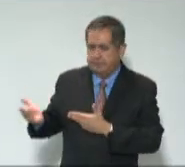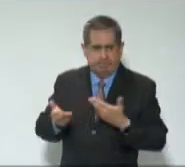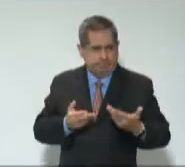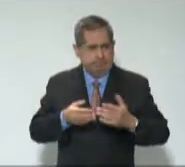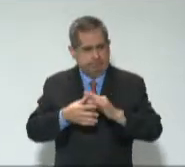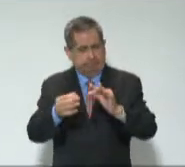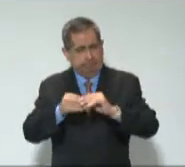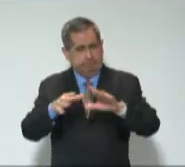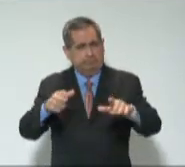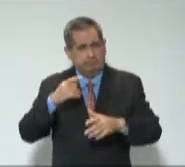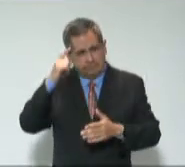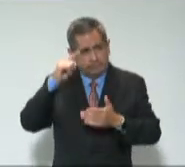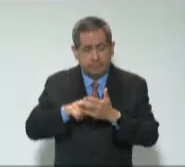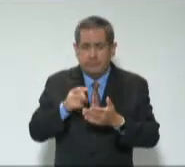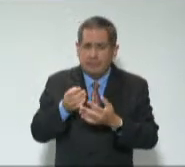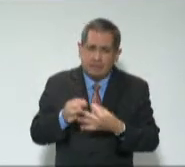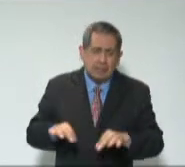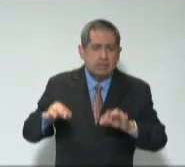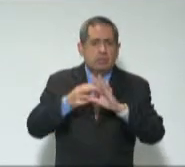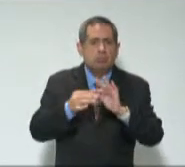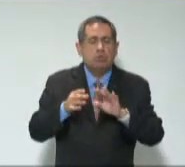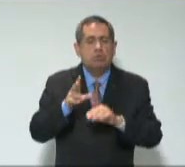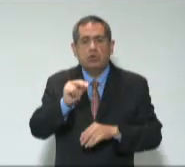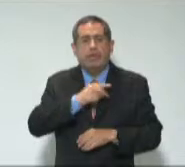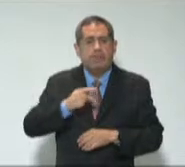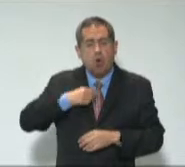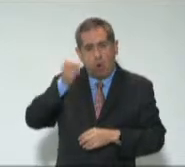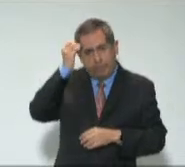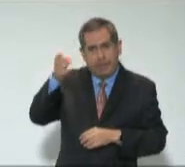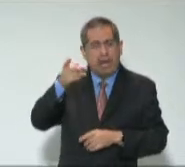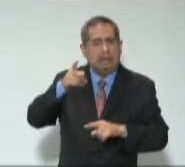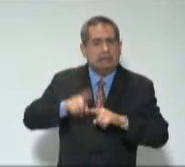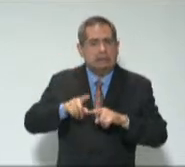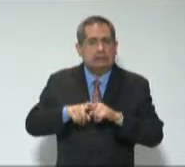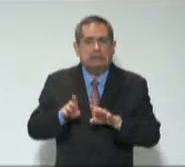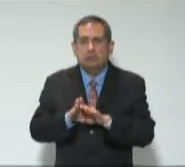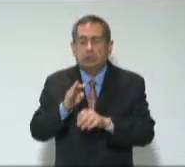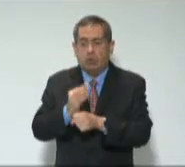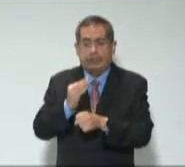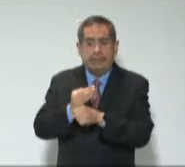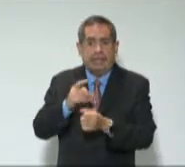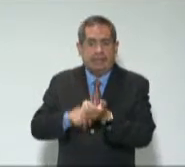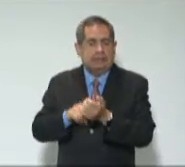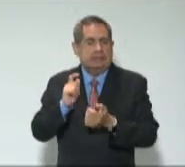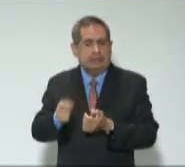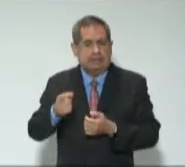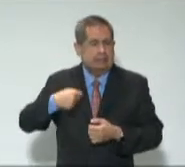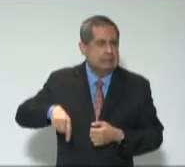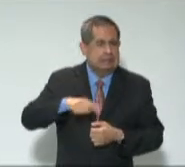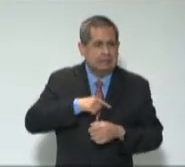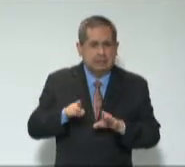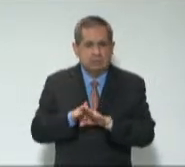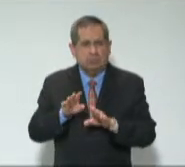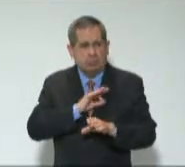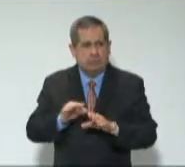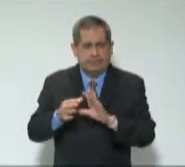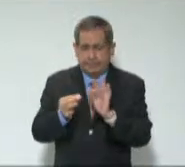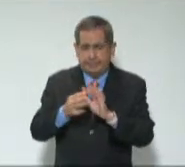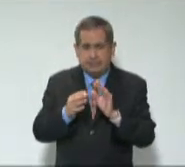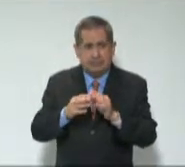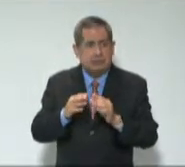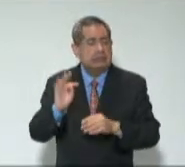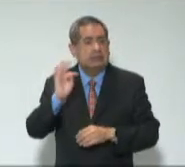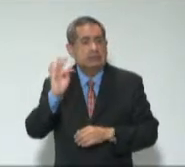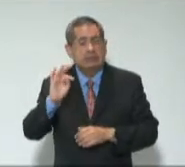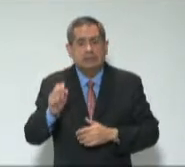colegas creo que también es importante no olvidar eh que estamos frente a una situación que puede a la